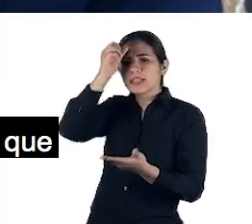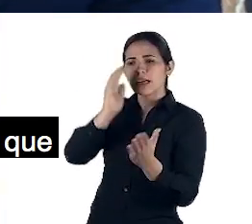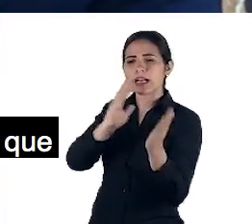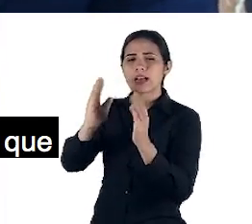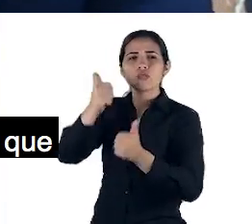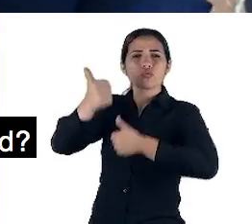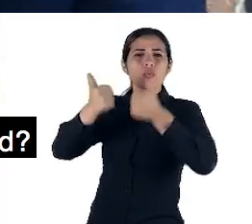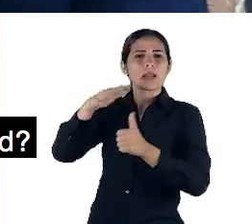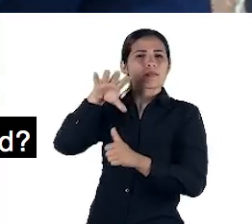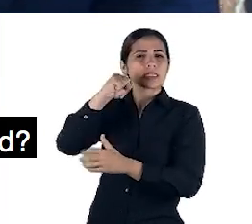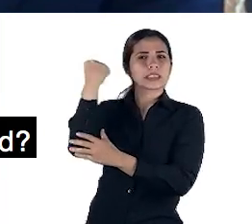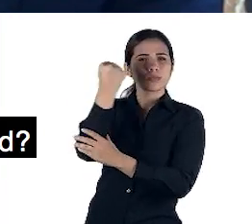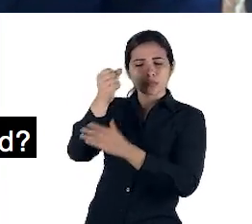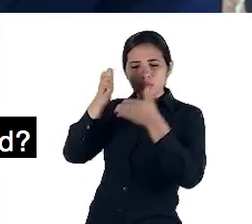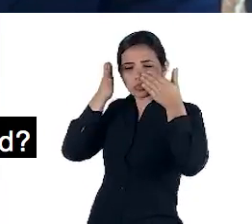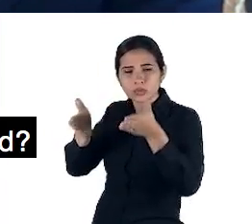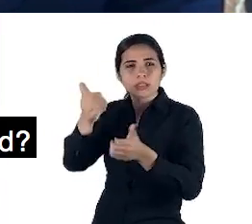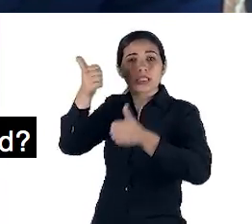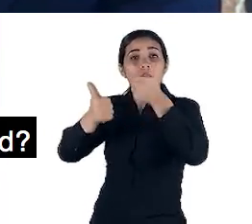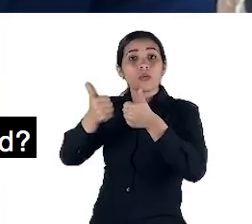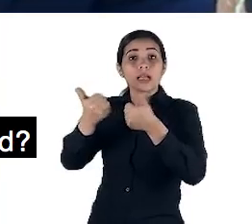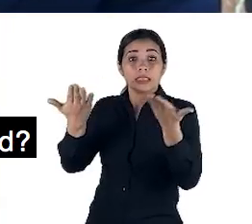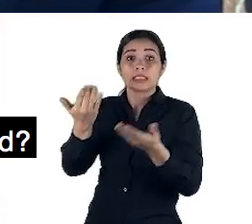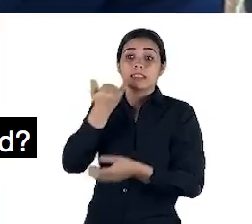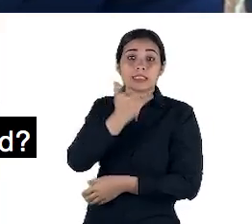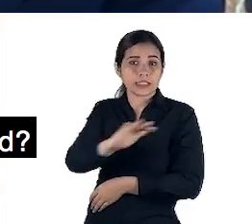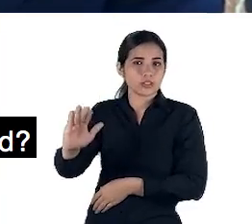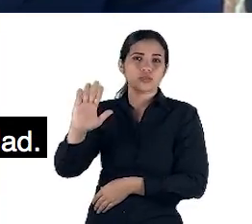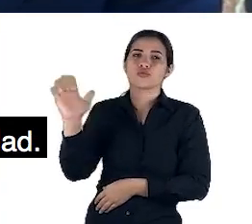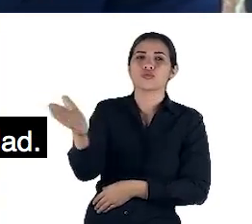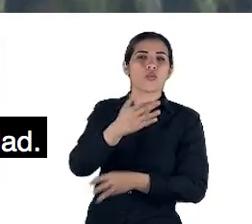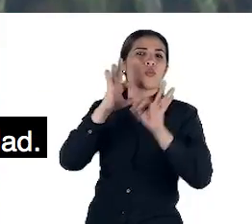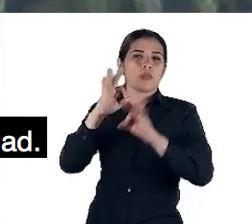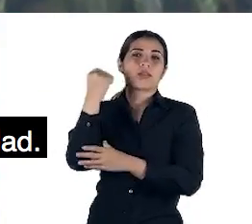de prioridad teniendo en cuenta que todos los chicos tienen su importancia de acuerdo a la edad?